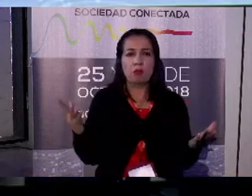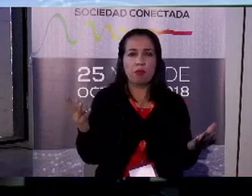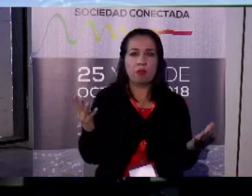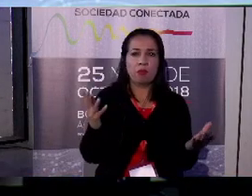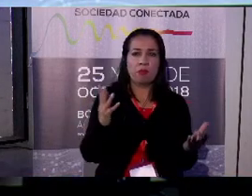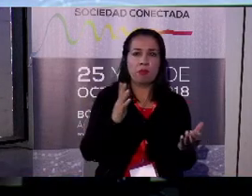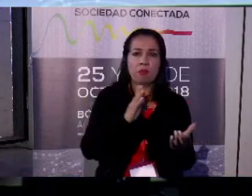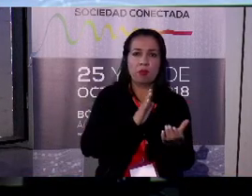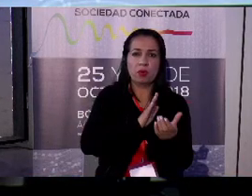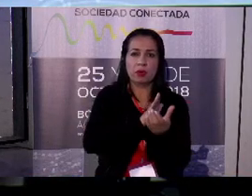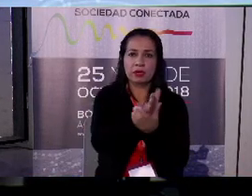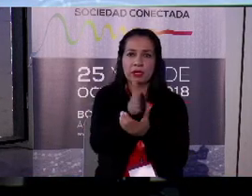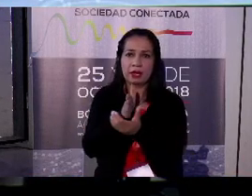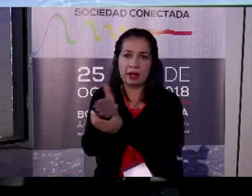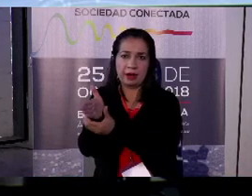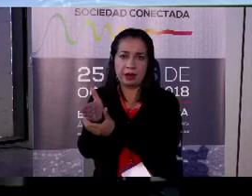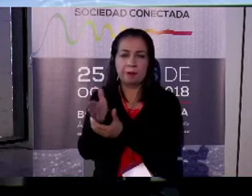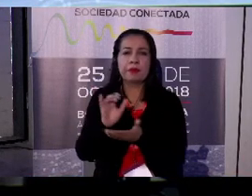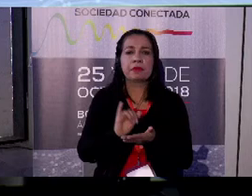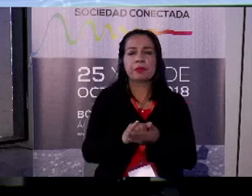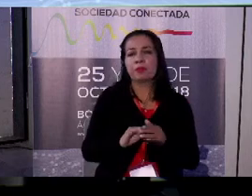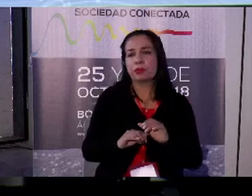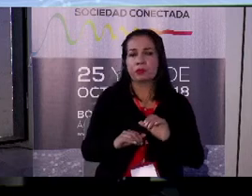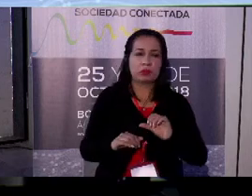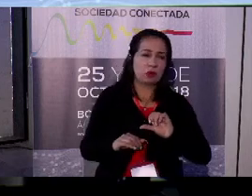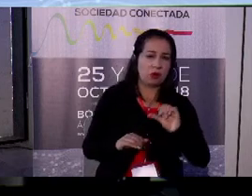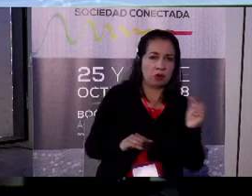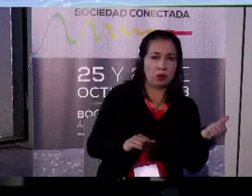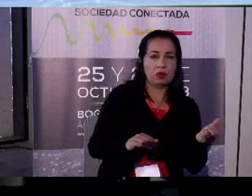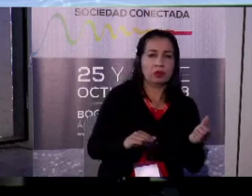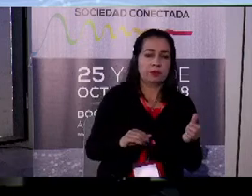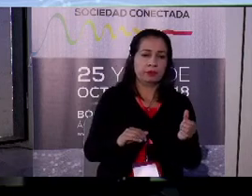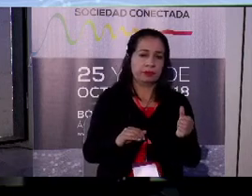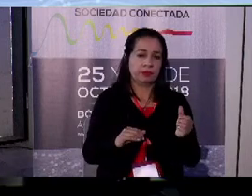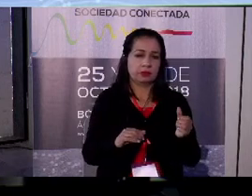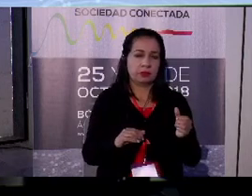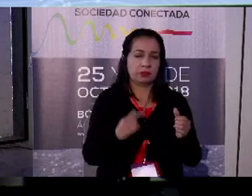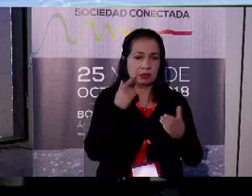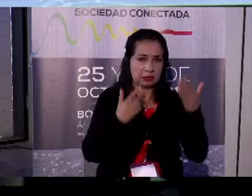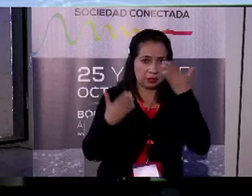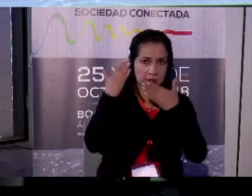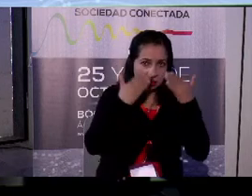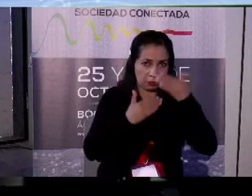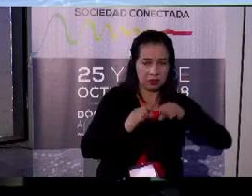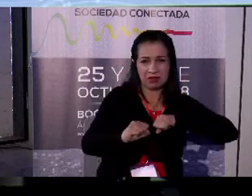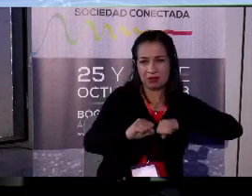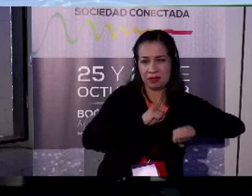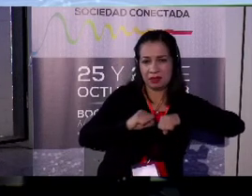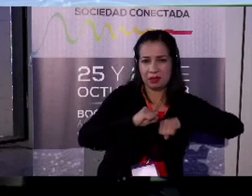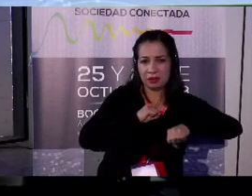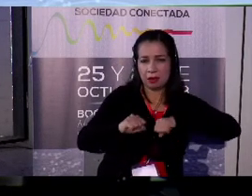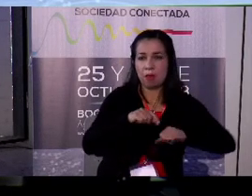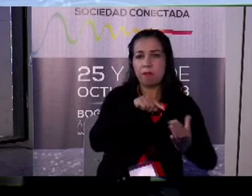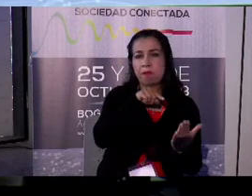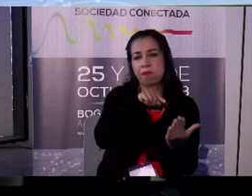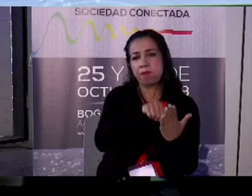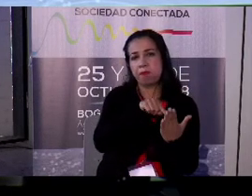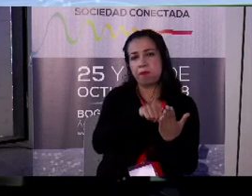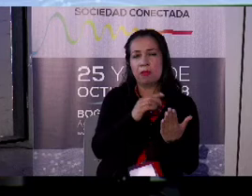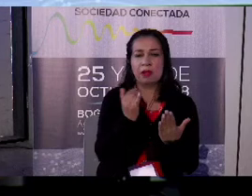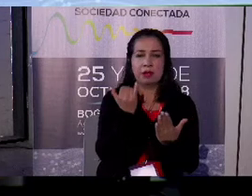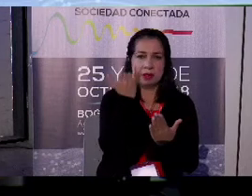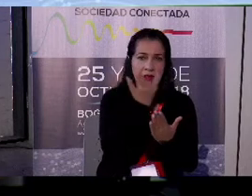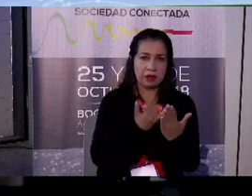tenemos las simulaciones dinámicas donde las snapshots imágenes son dependientes